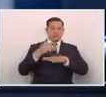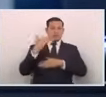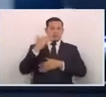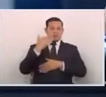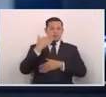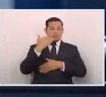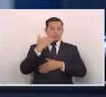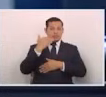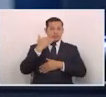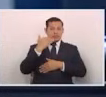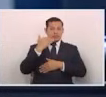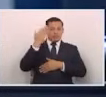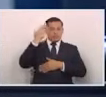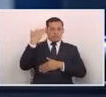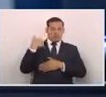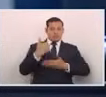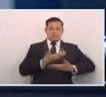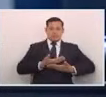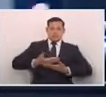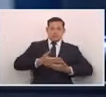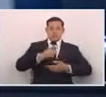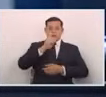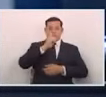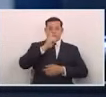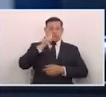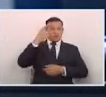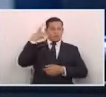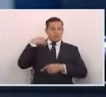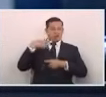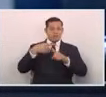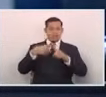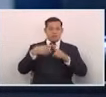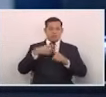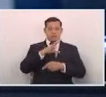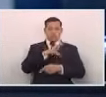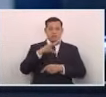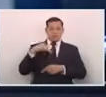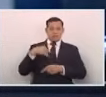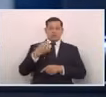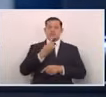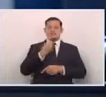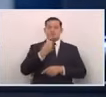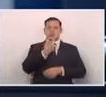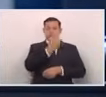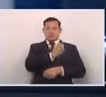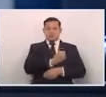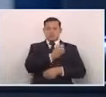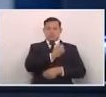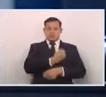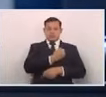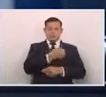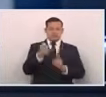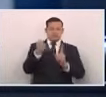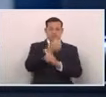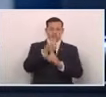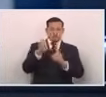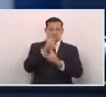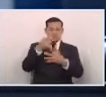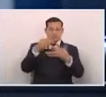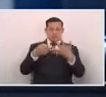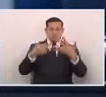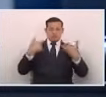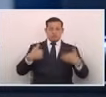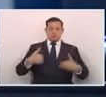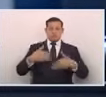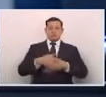madres, a las hijas, a los padres, a los tíos, a los familiares de quien ha sufrido una grave violación a los derechos